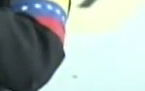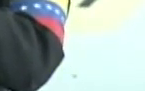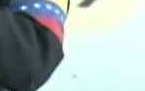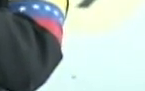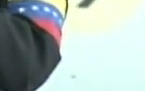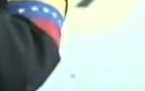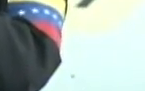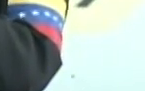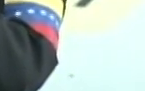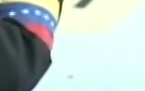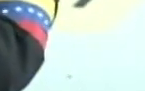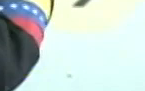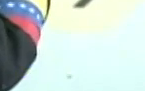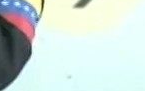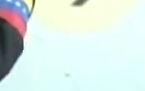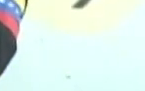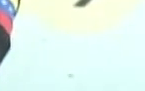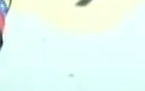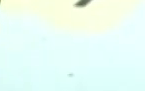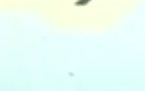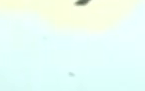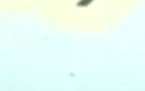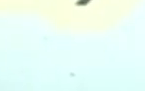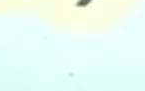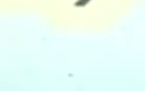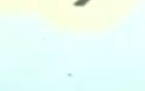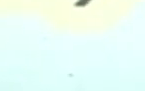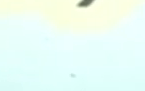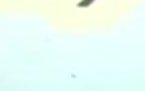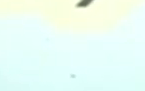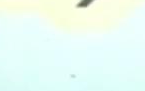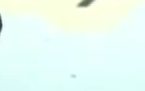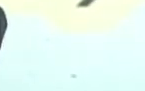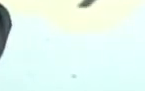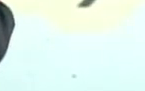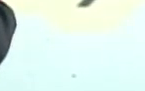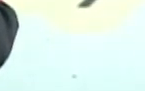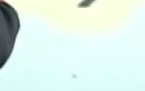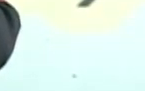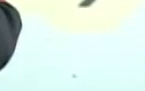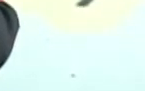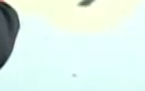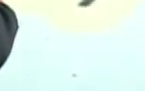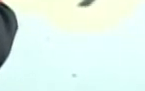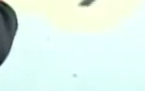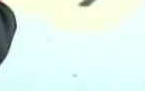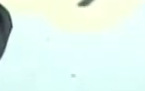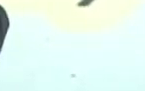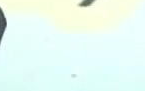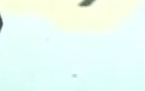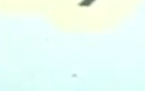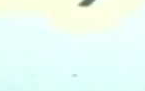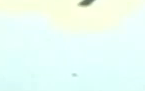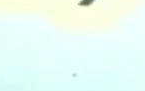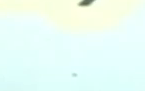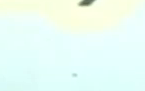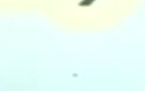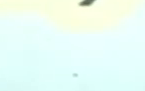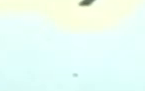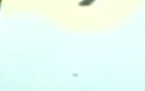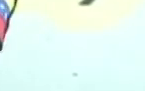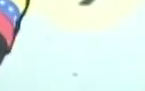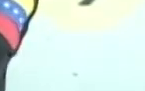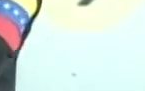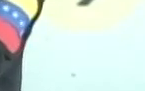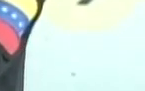rostro, liderazgo y proyecto. Recuerden ustedes que en 1989